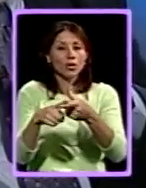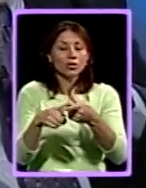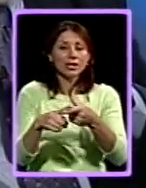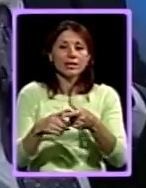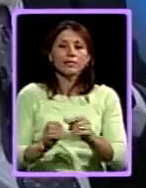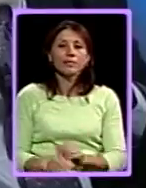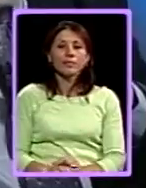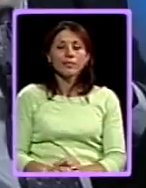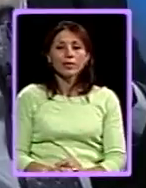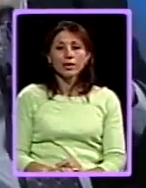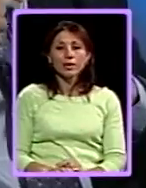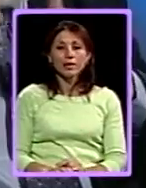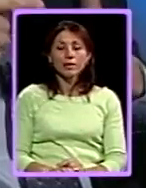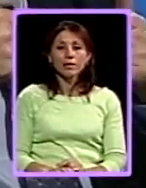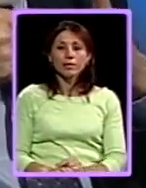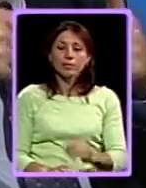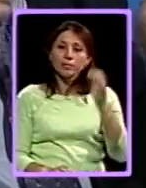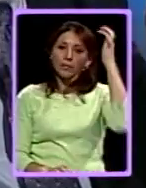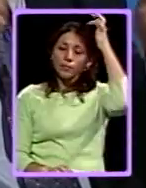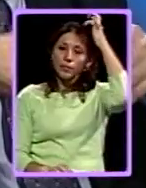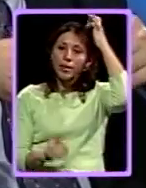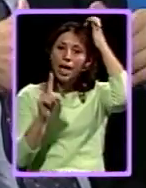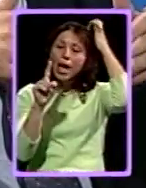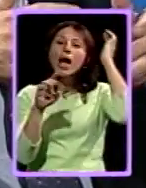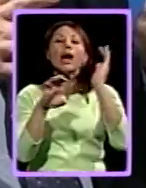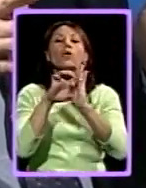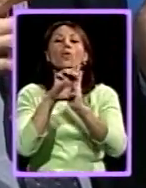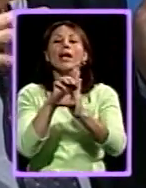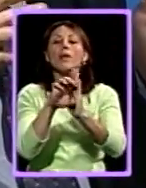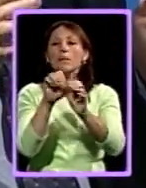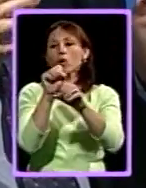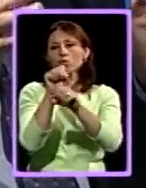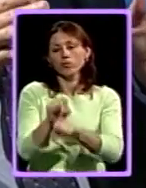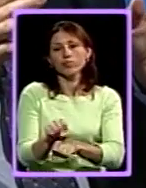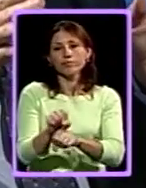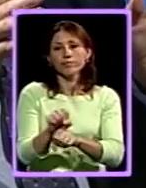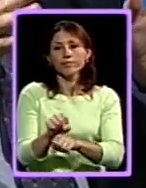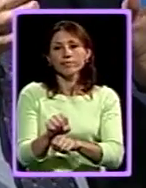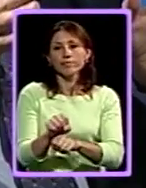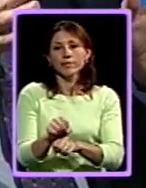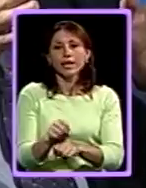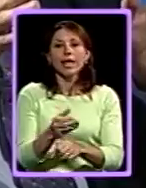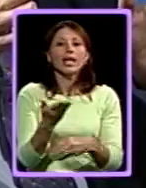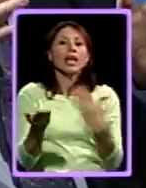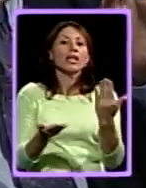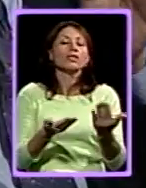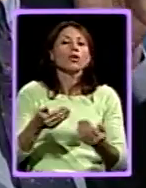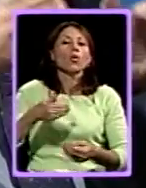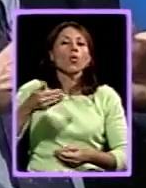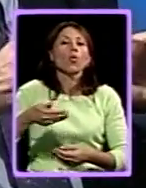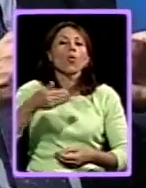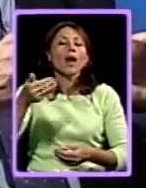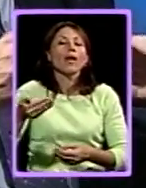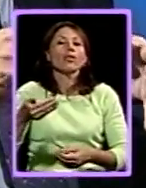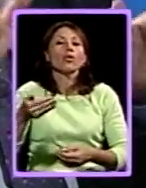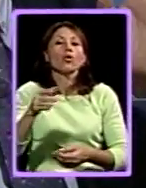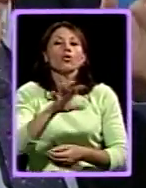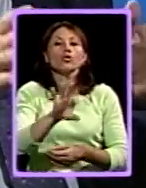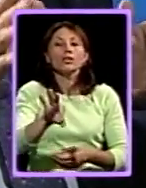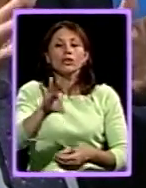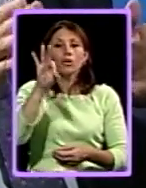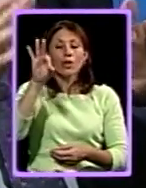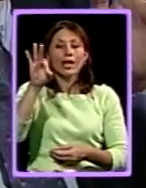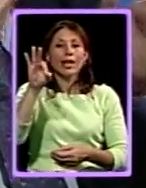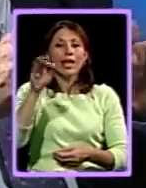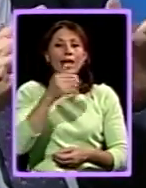le interrumpo, hay un ejemplo clásico que es la elección del presidente Truman. En la elección del presidente Truman se